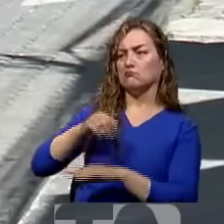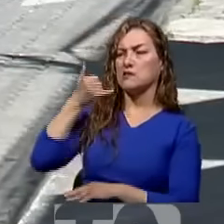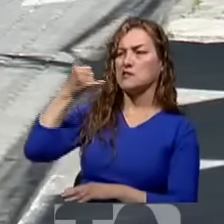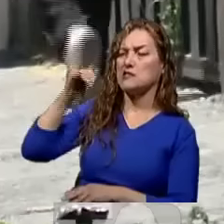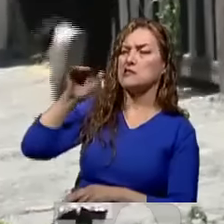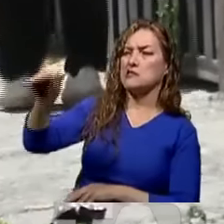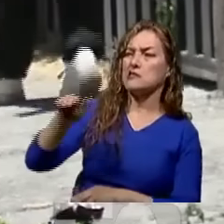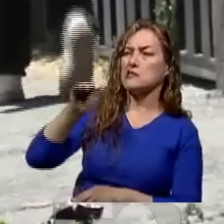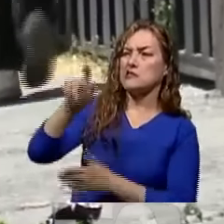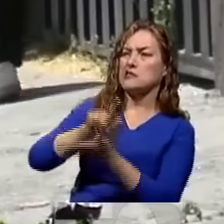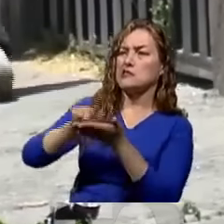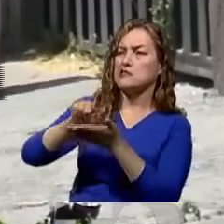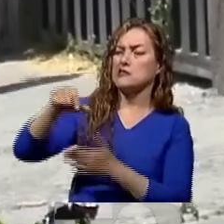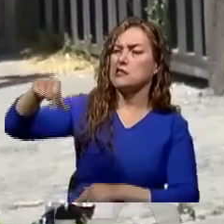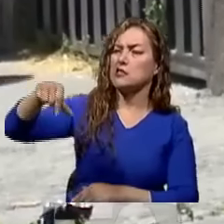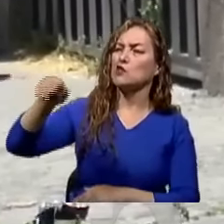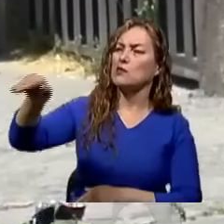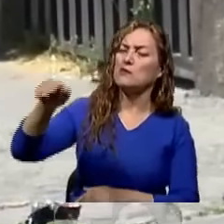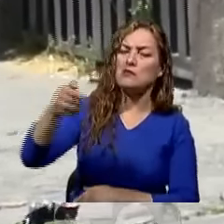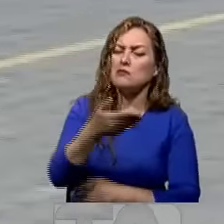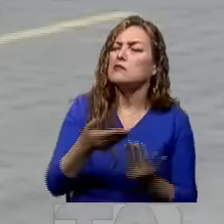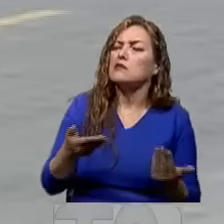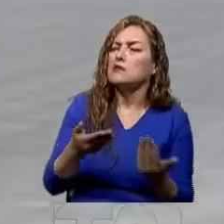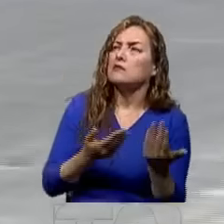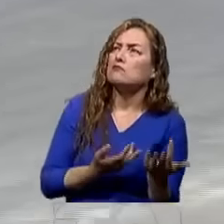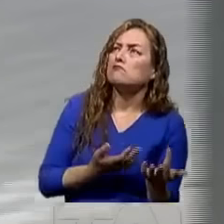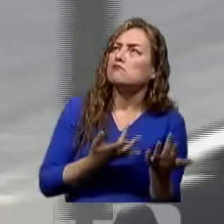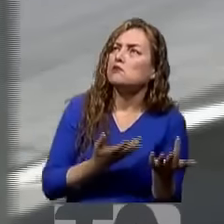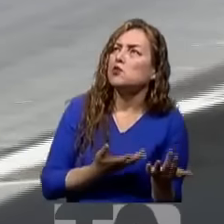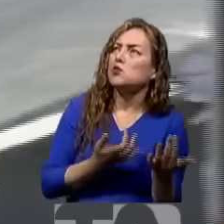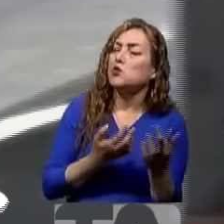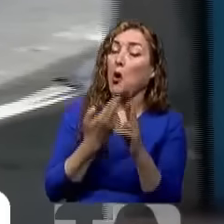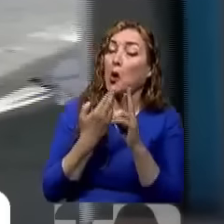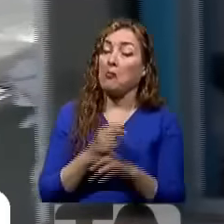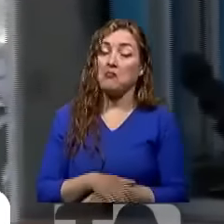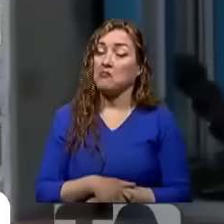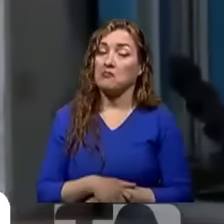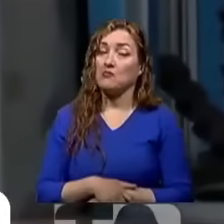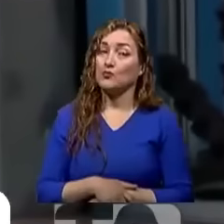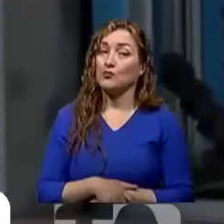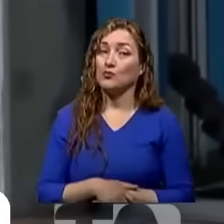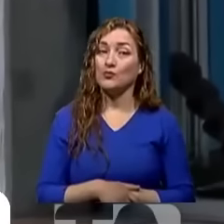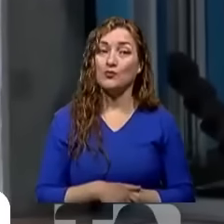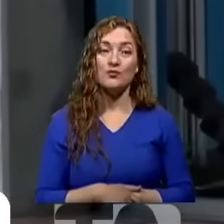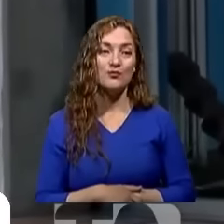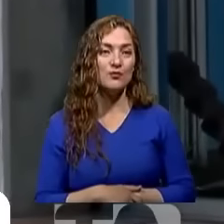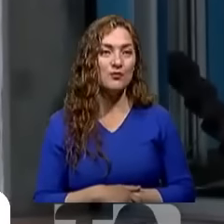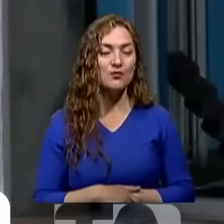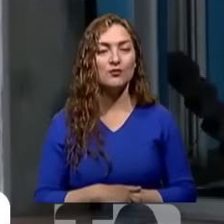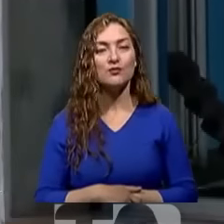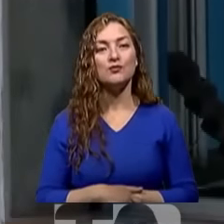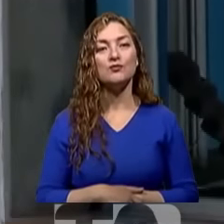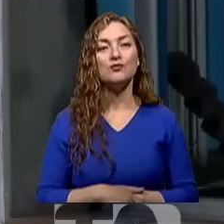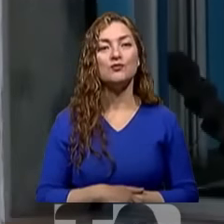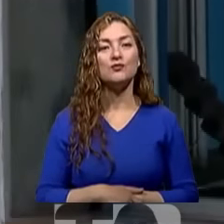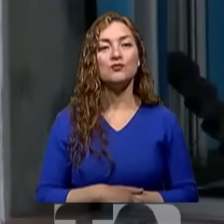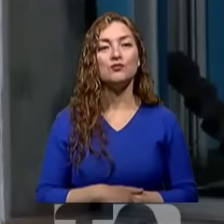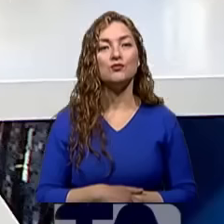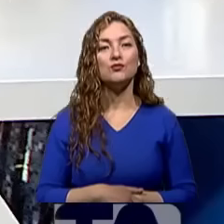Distrito Quitumbe para obtener declaraciones sobre el incidente, hasta el cierre de esta edición no recibimos respuesta.